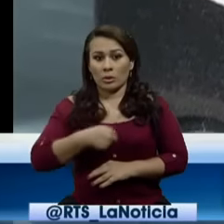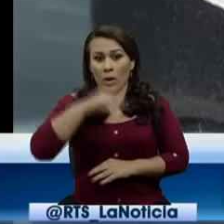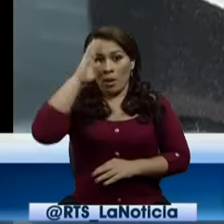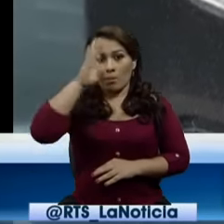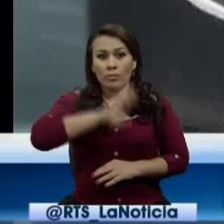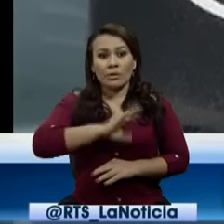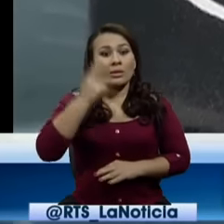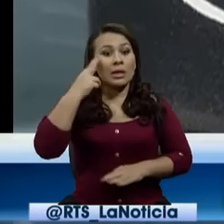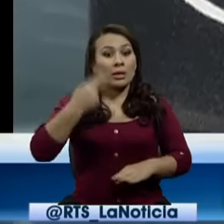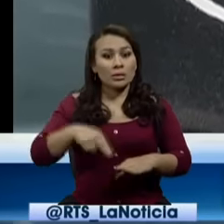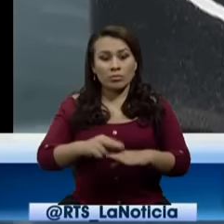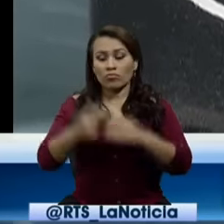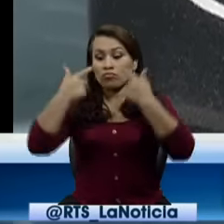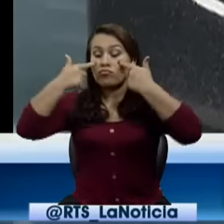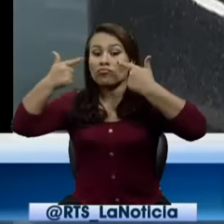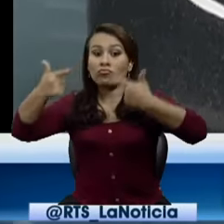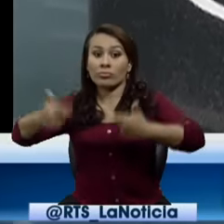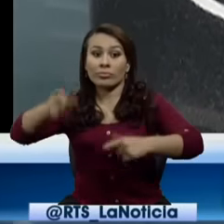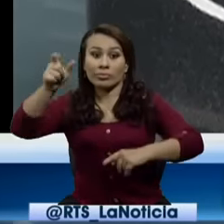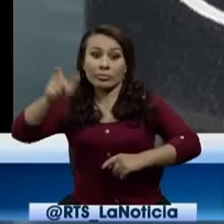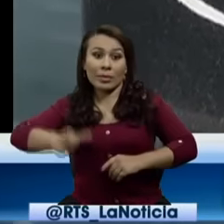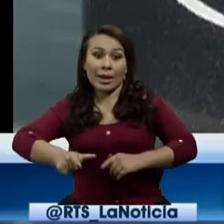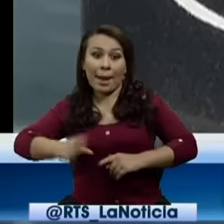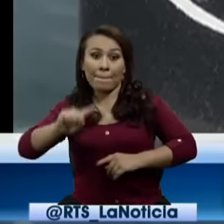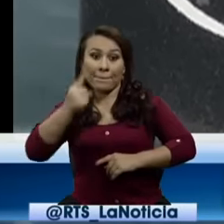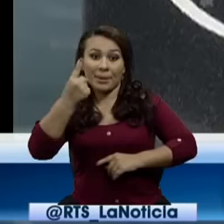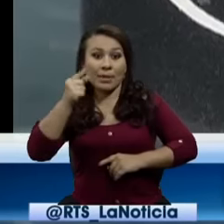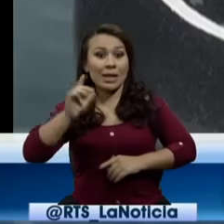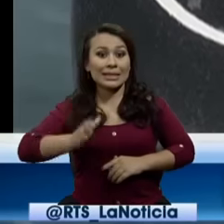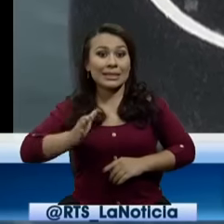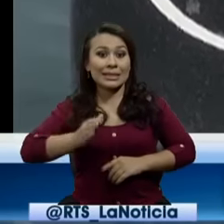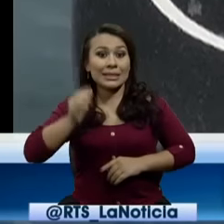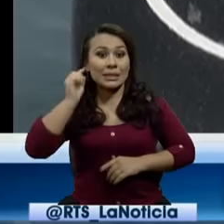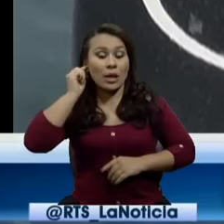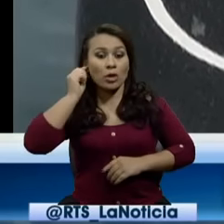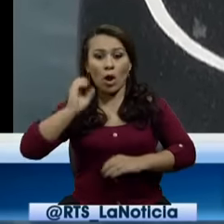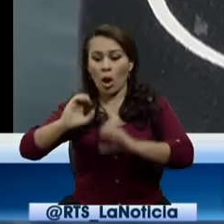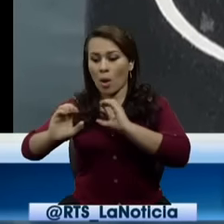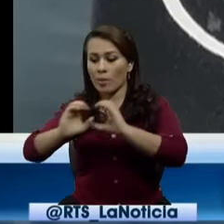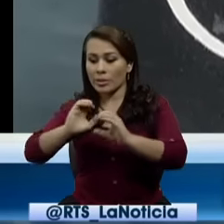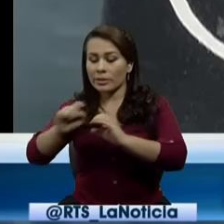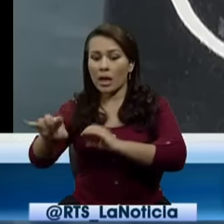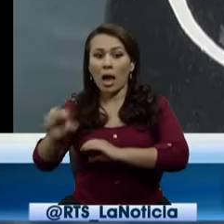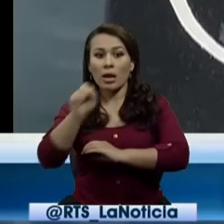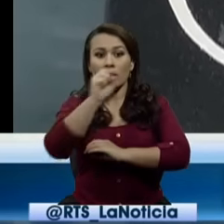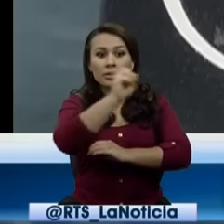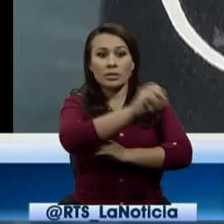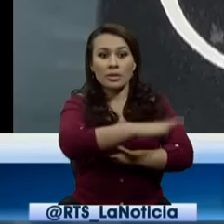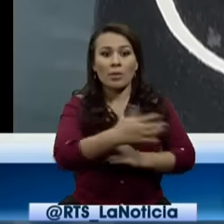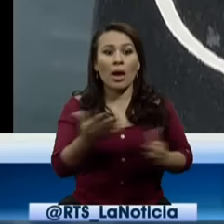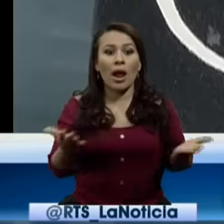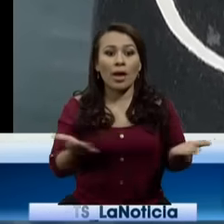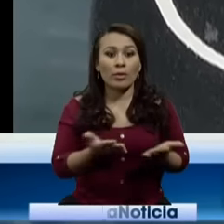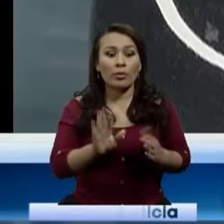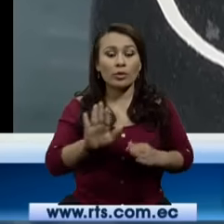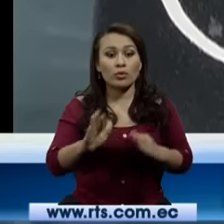que estamos es precautelando la seguridad primeramente de la señora ya que se encuentra en las calles y puede sufrir qué s